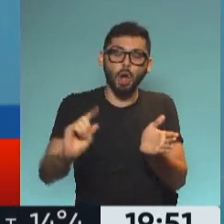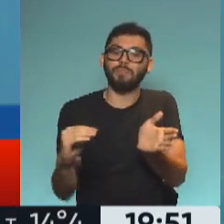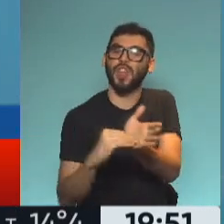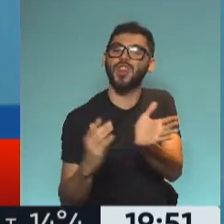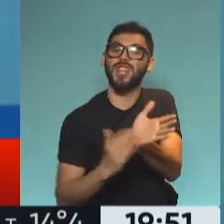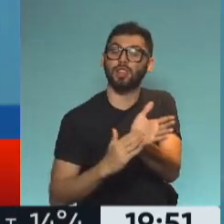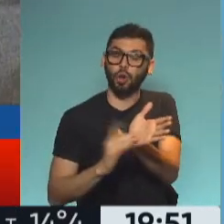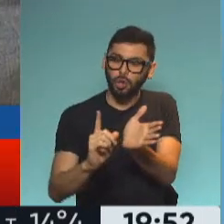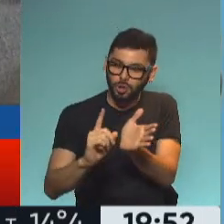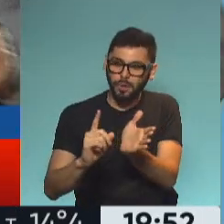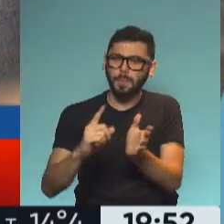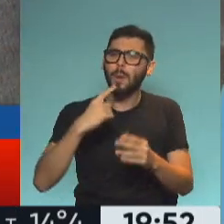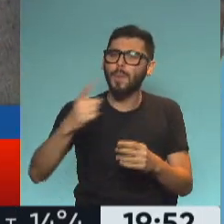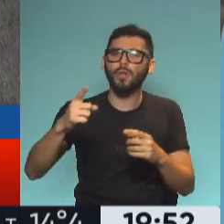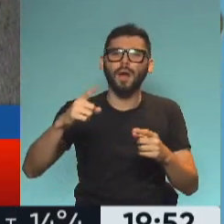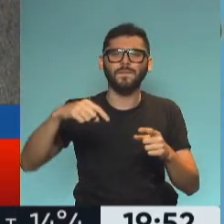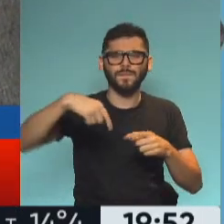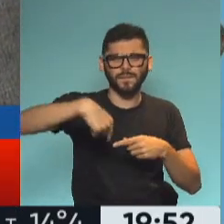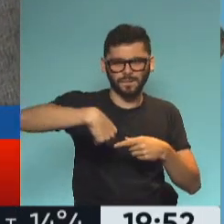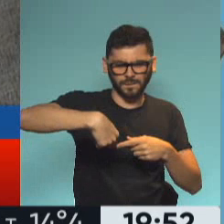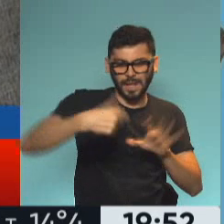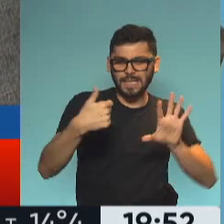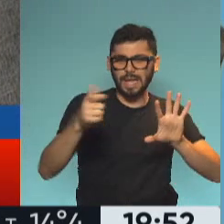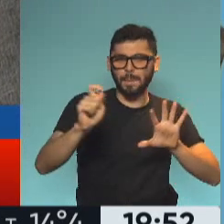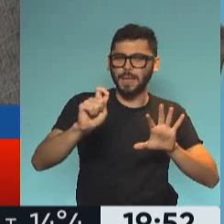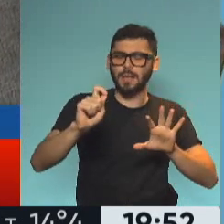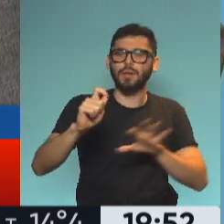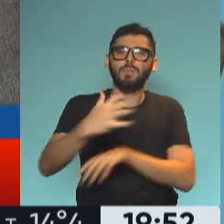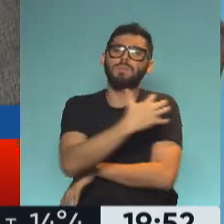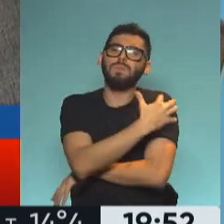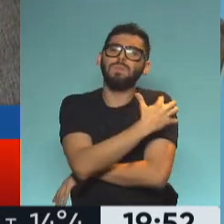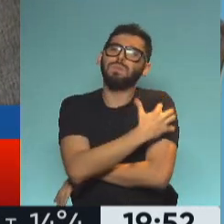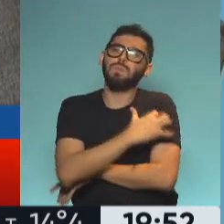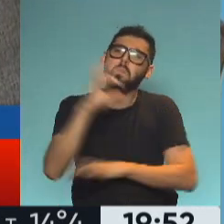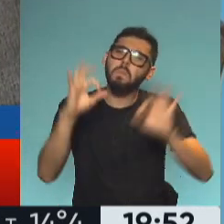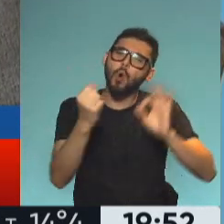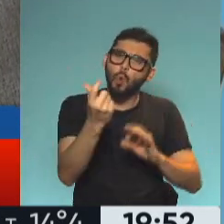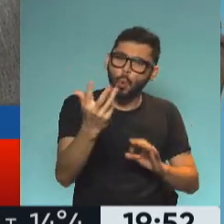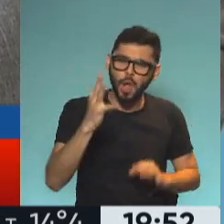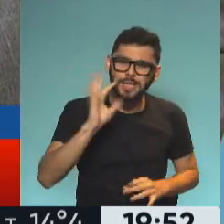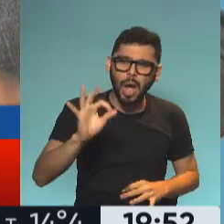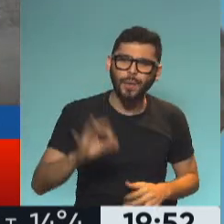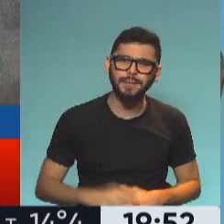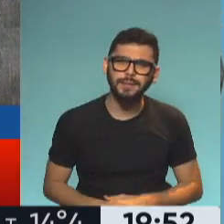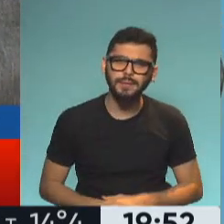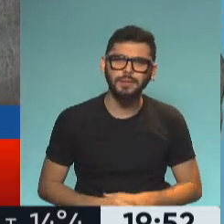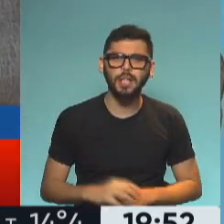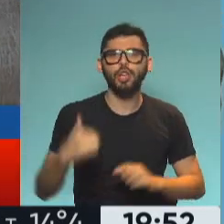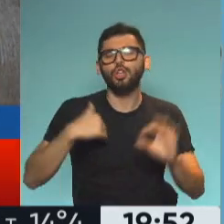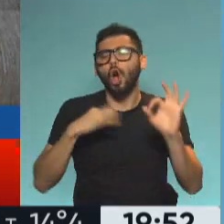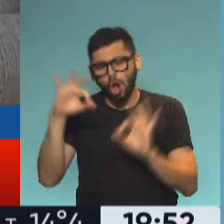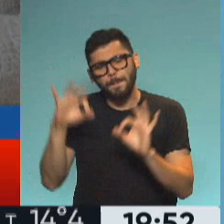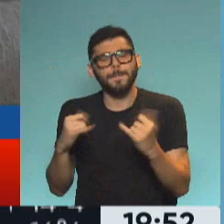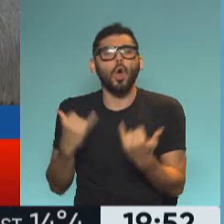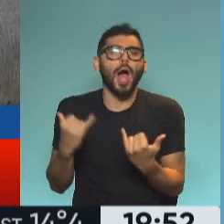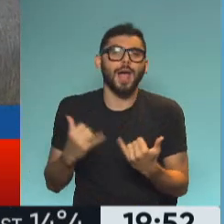alguna expectativa puntualmente para la inflación de este primer semestre, perdón, para la pobreza de este primer semestre? Yo tengo proyecciones,